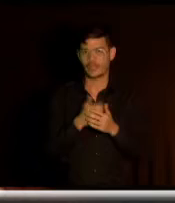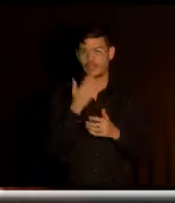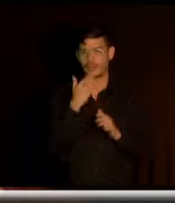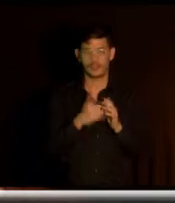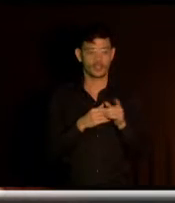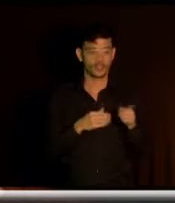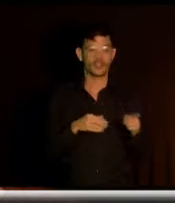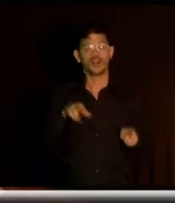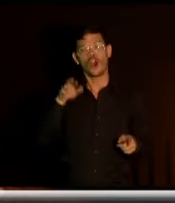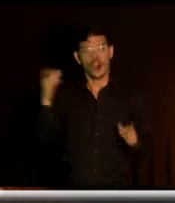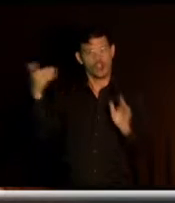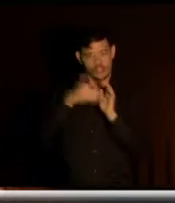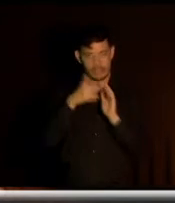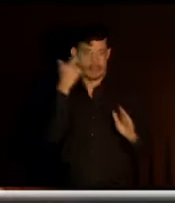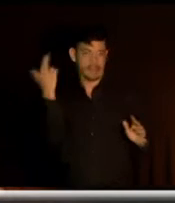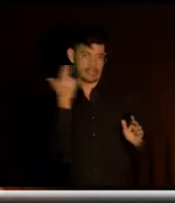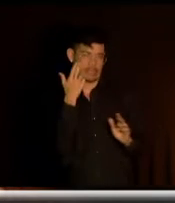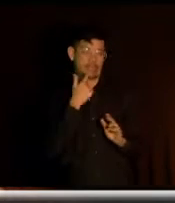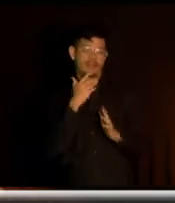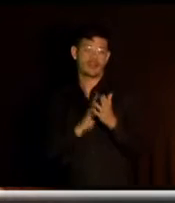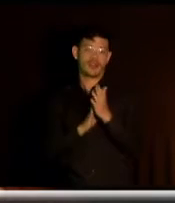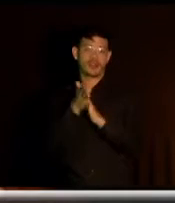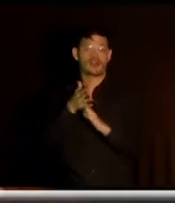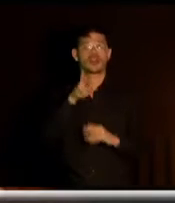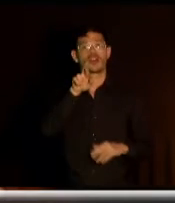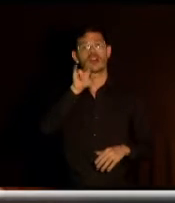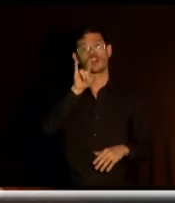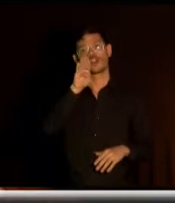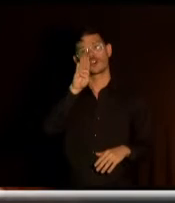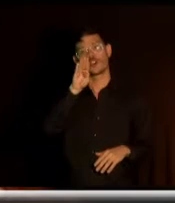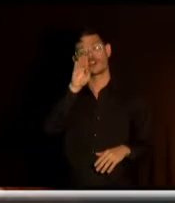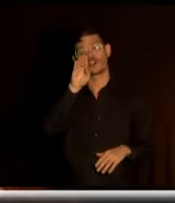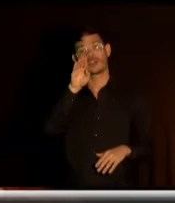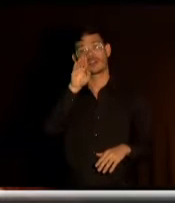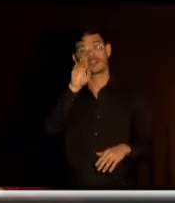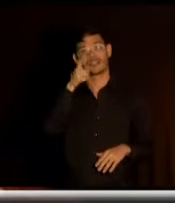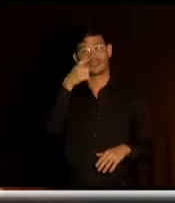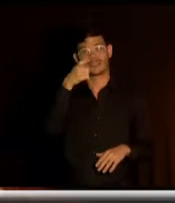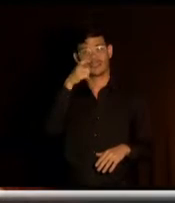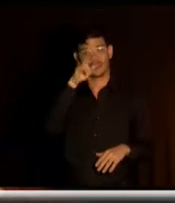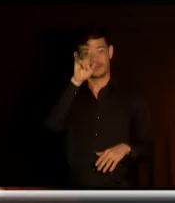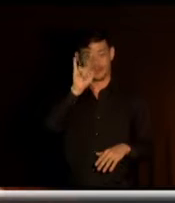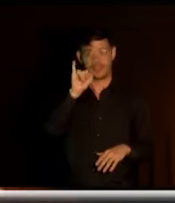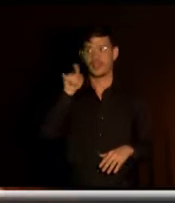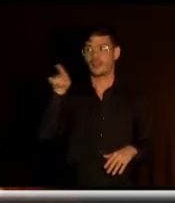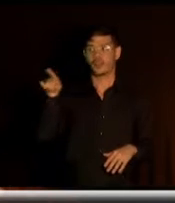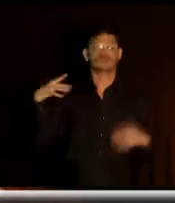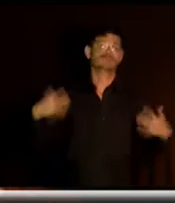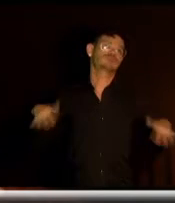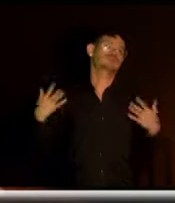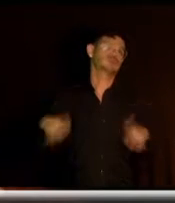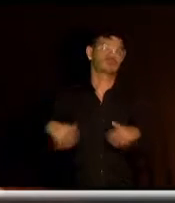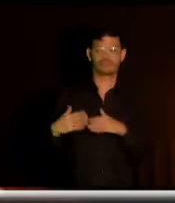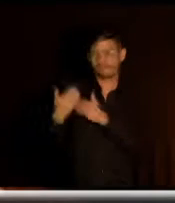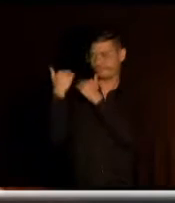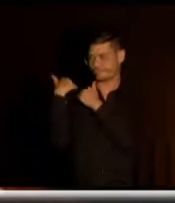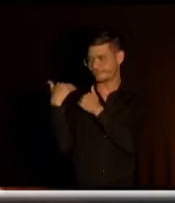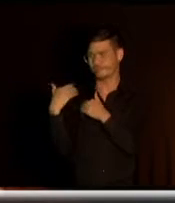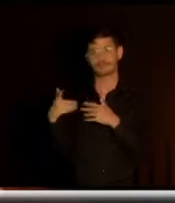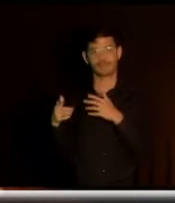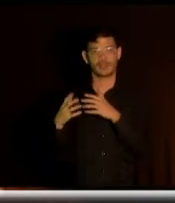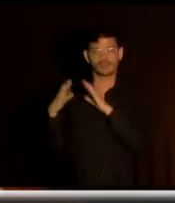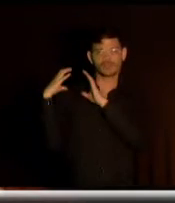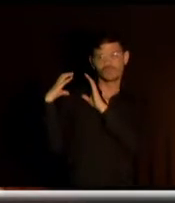les ha tocado hacer muchas actividades, vender manillas, camisetas, bueno, muchas actividades para poder